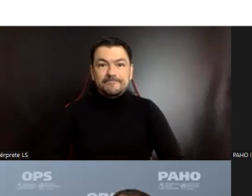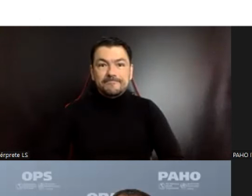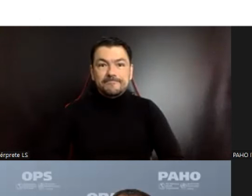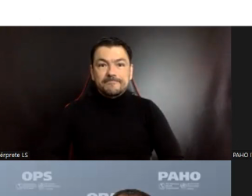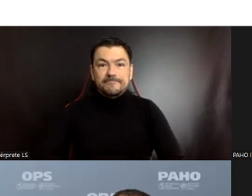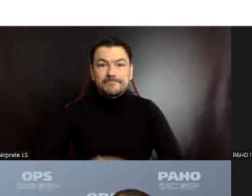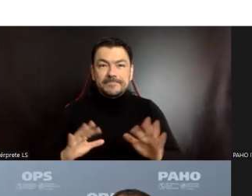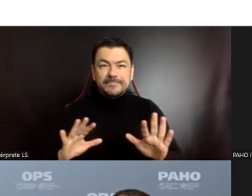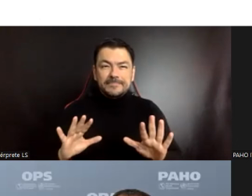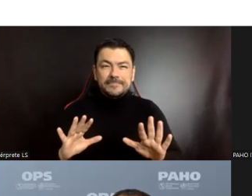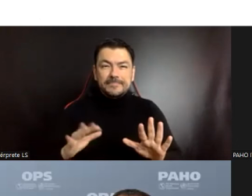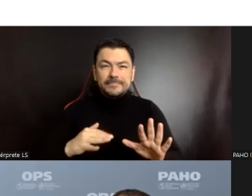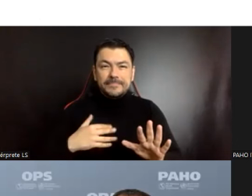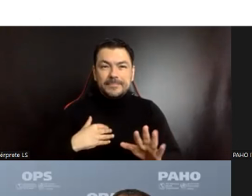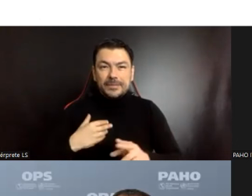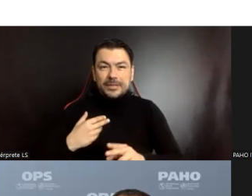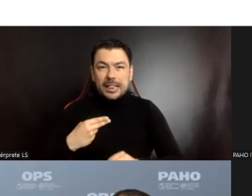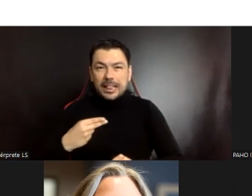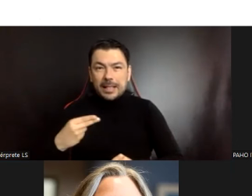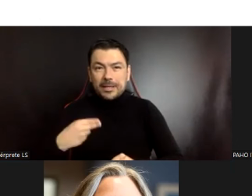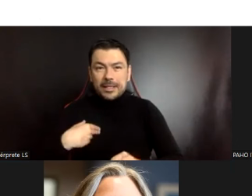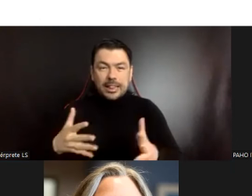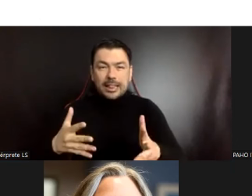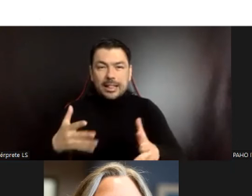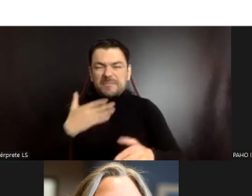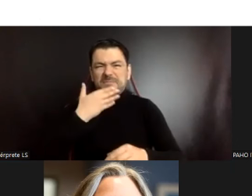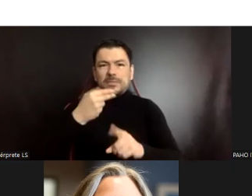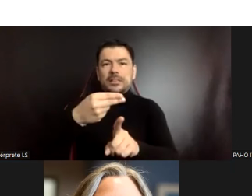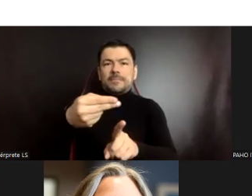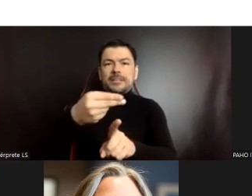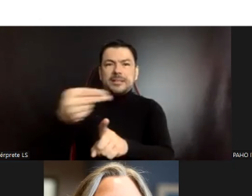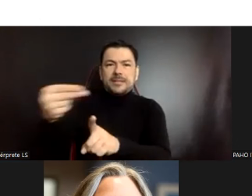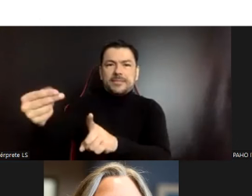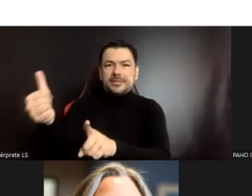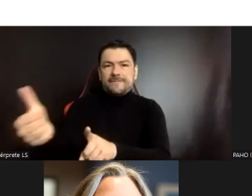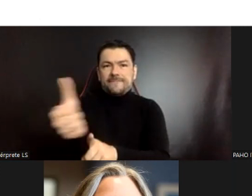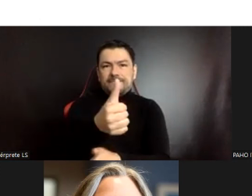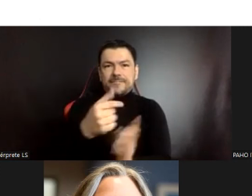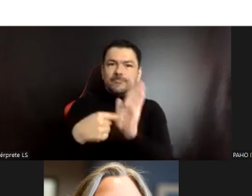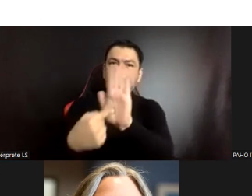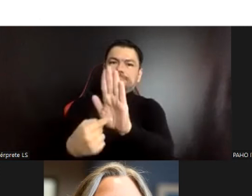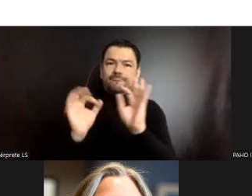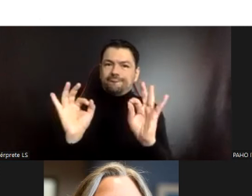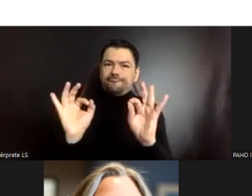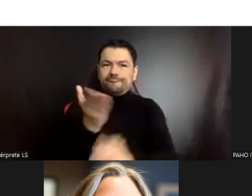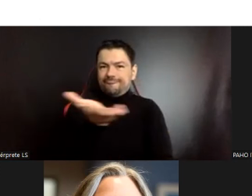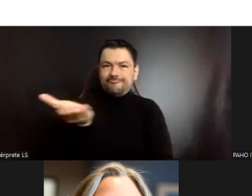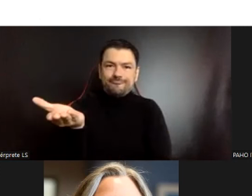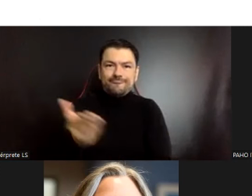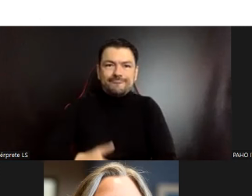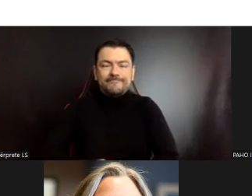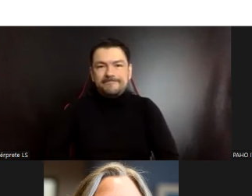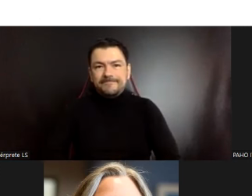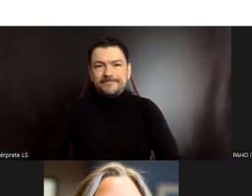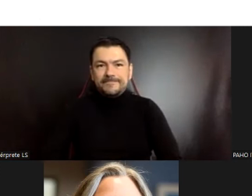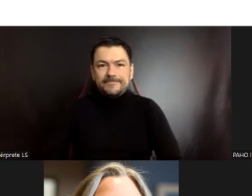que prefiero dejar que ellos más bien lo hagan y pronuncien sus nombres como a ellos les gusta. En fin, les hemos pedido a ellos